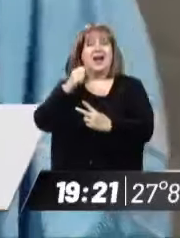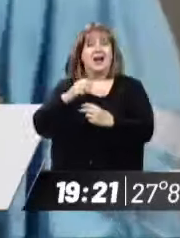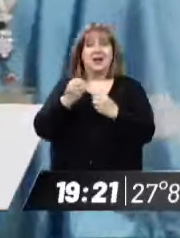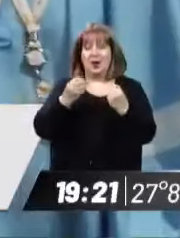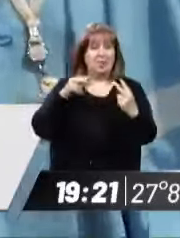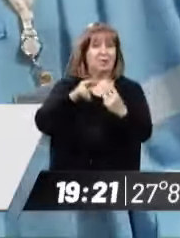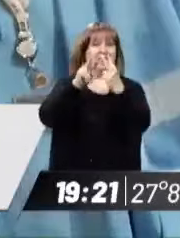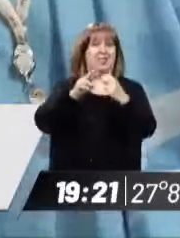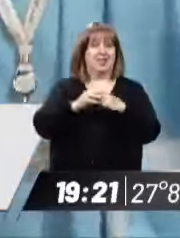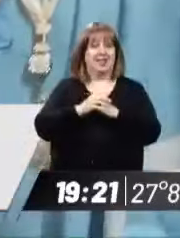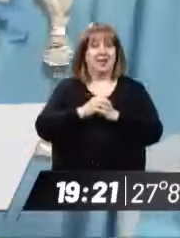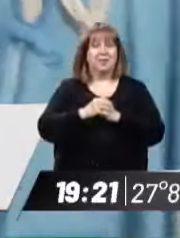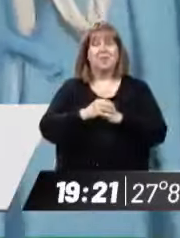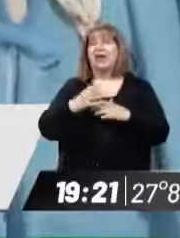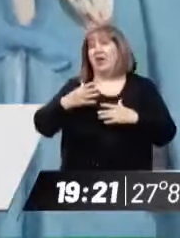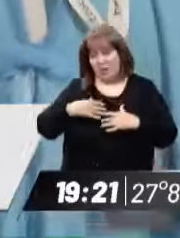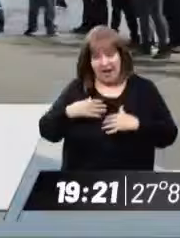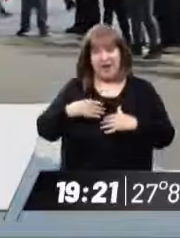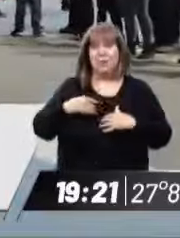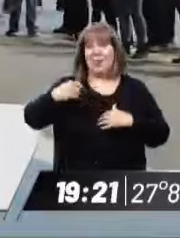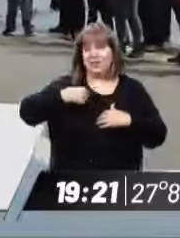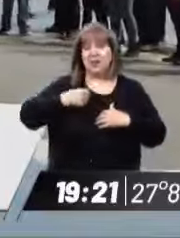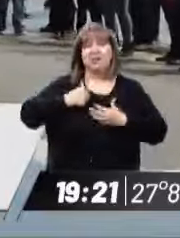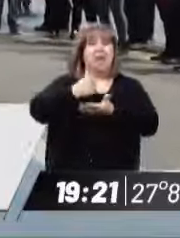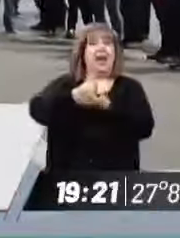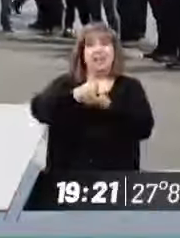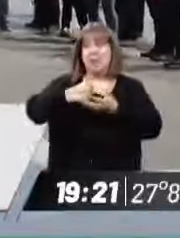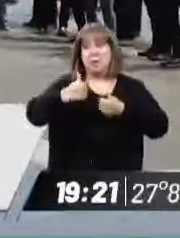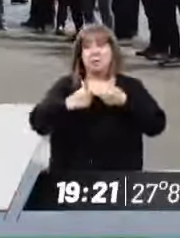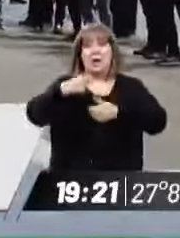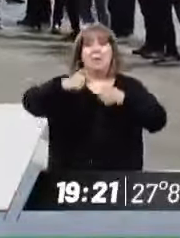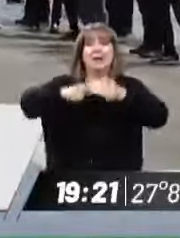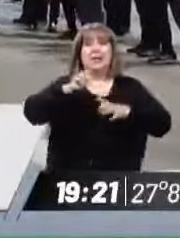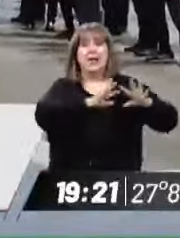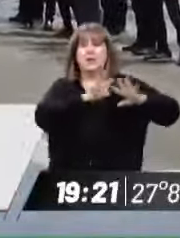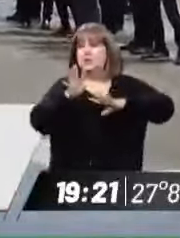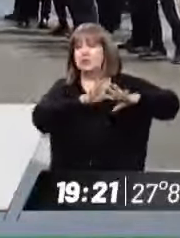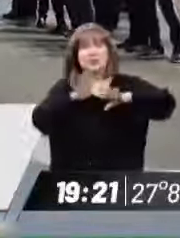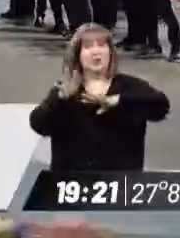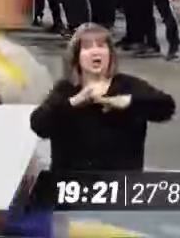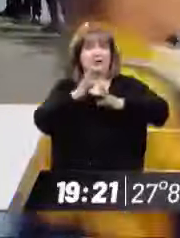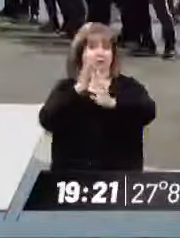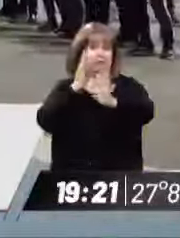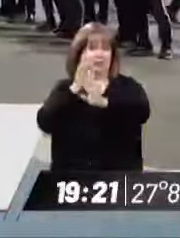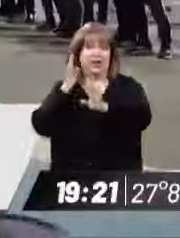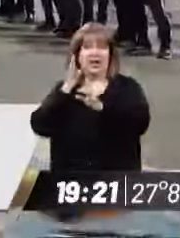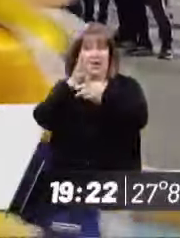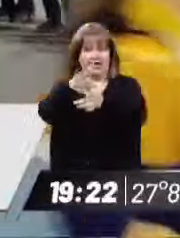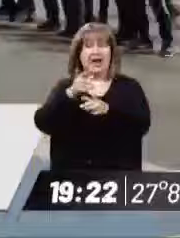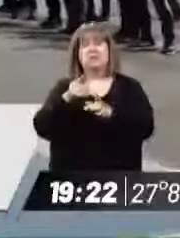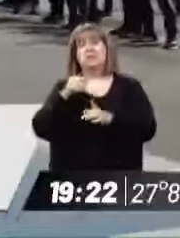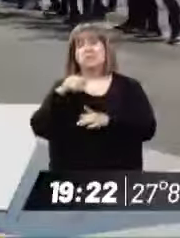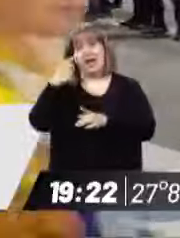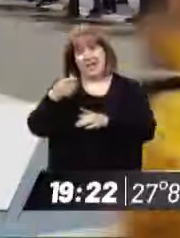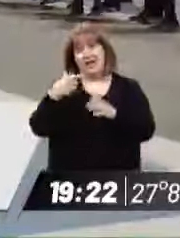menos? Es que estábamos esperando el ingreso de la gente, el color, que sí. Mañana lo vamos a